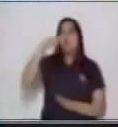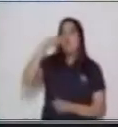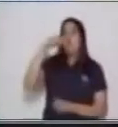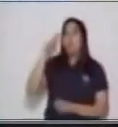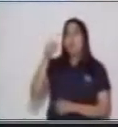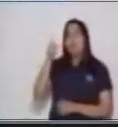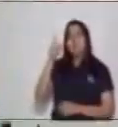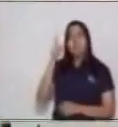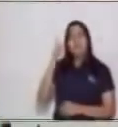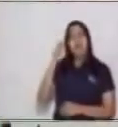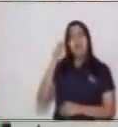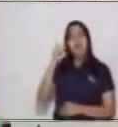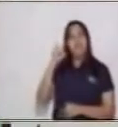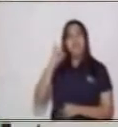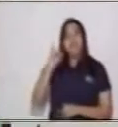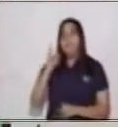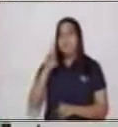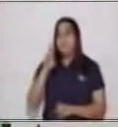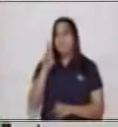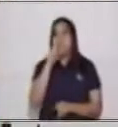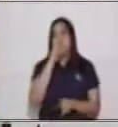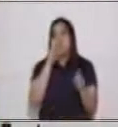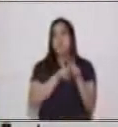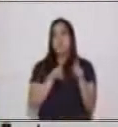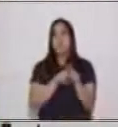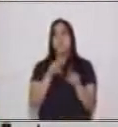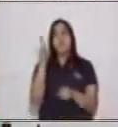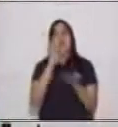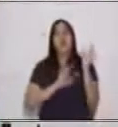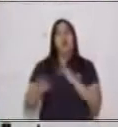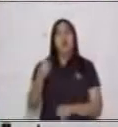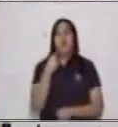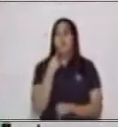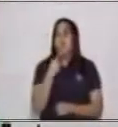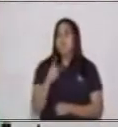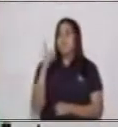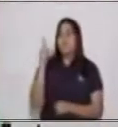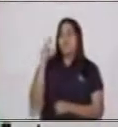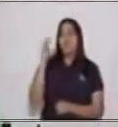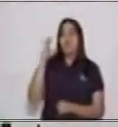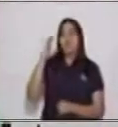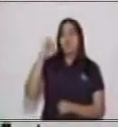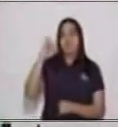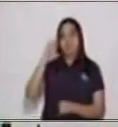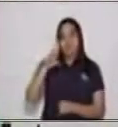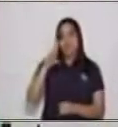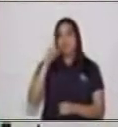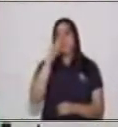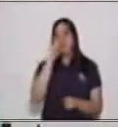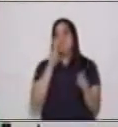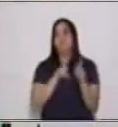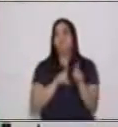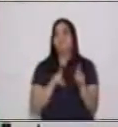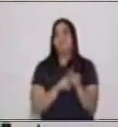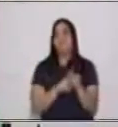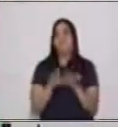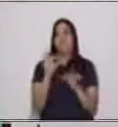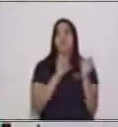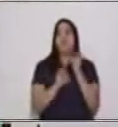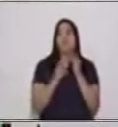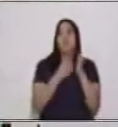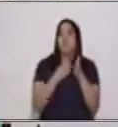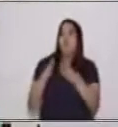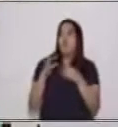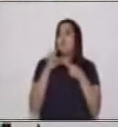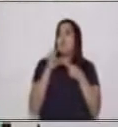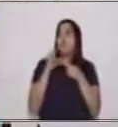decir. Aquí hay una excepción, cuando termine en asir, ahí sí va con S. Es